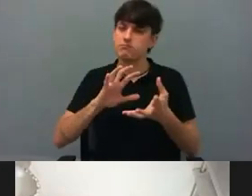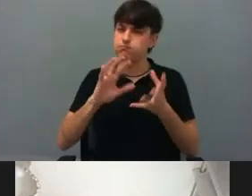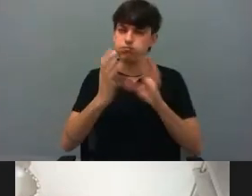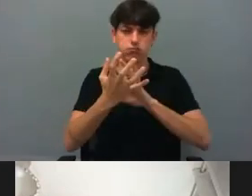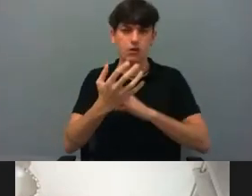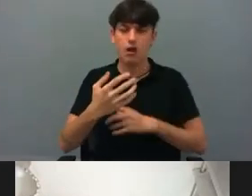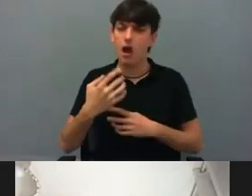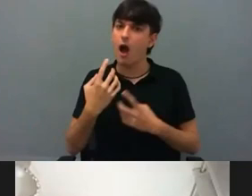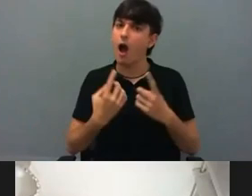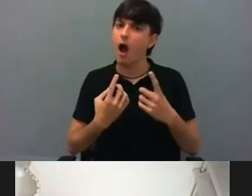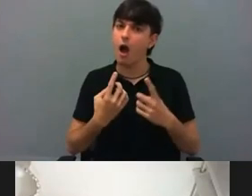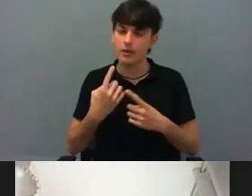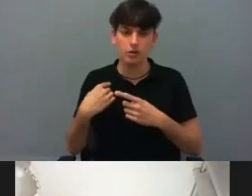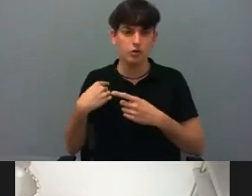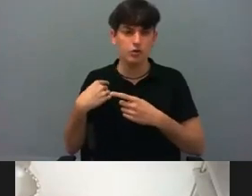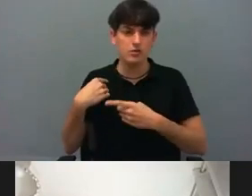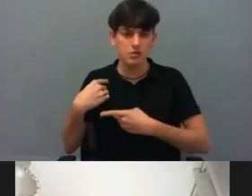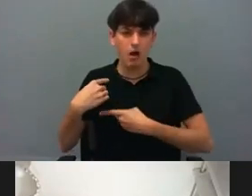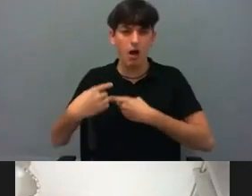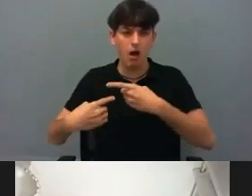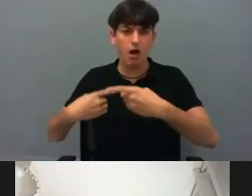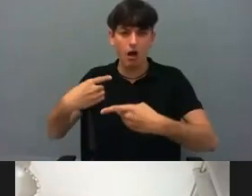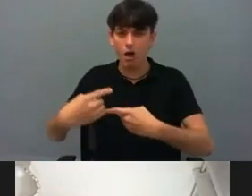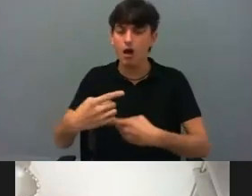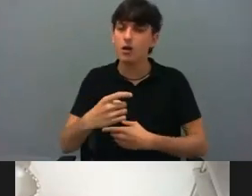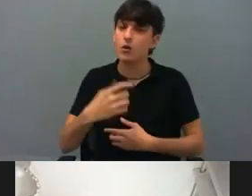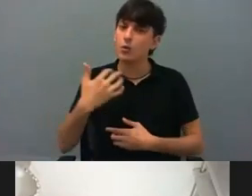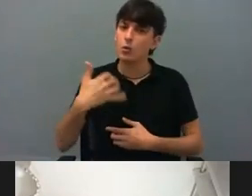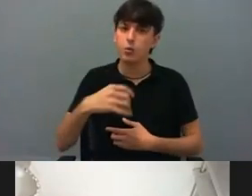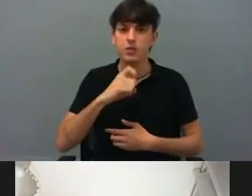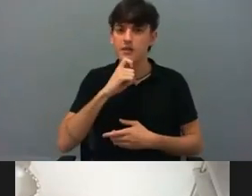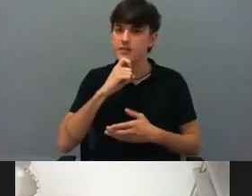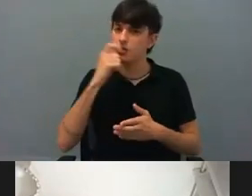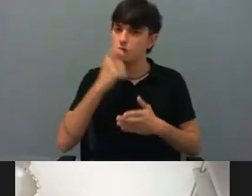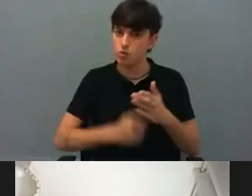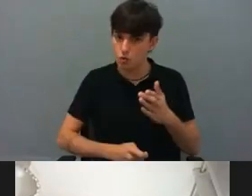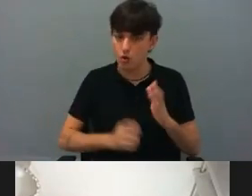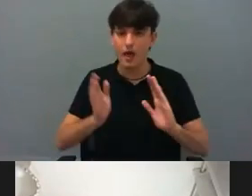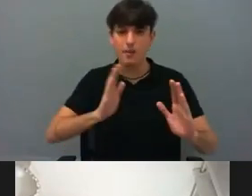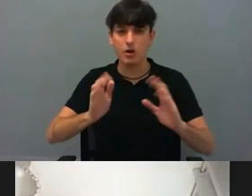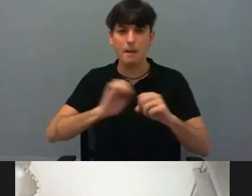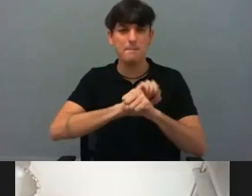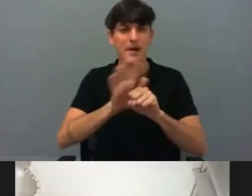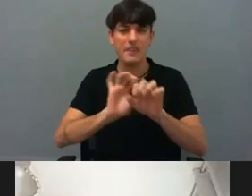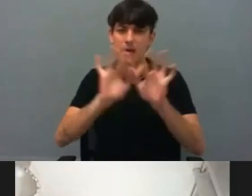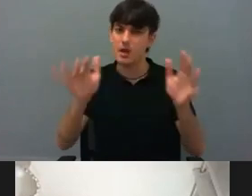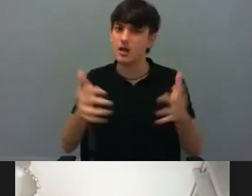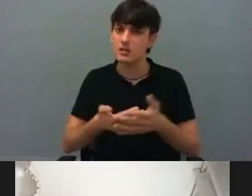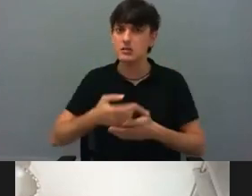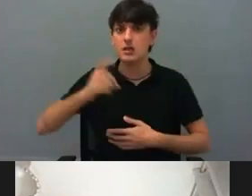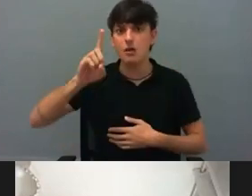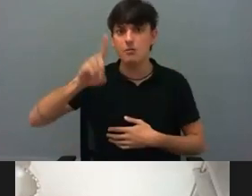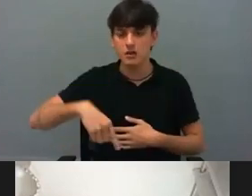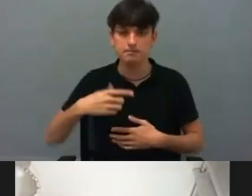día a día y en este tiempo de pandemia aún más. Hemos procurado que Melissa siguiera su ritmo desde